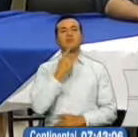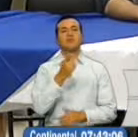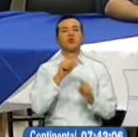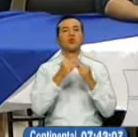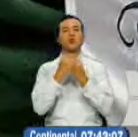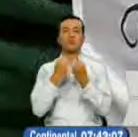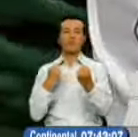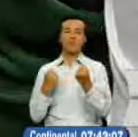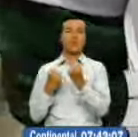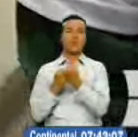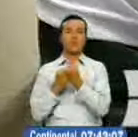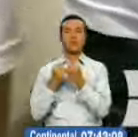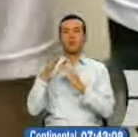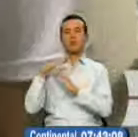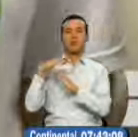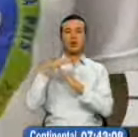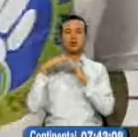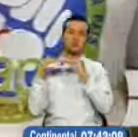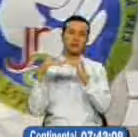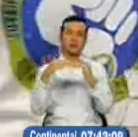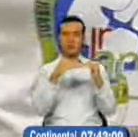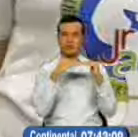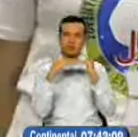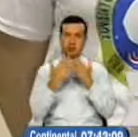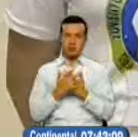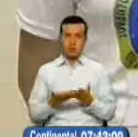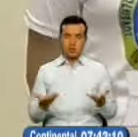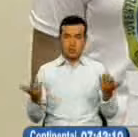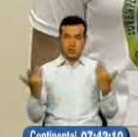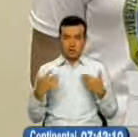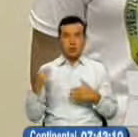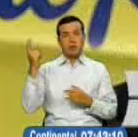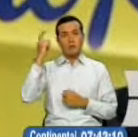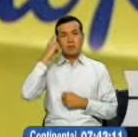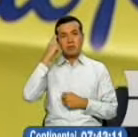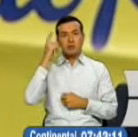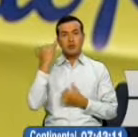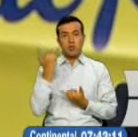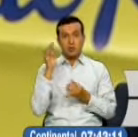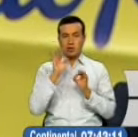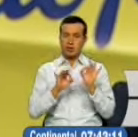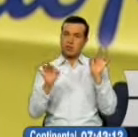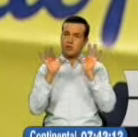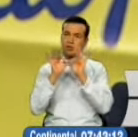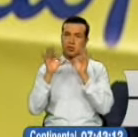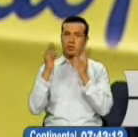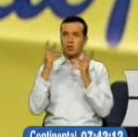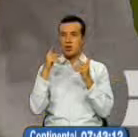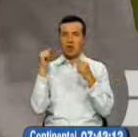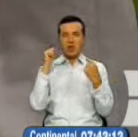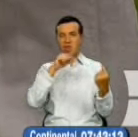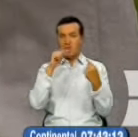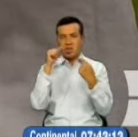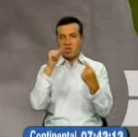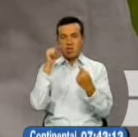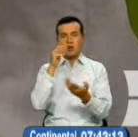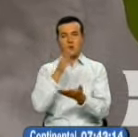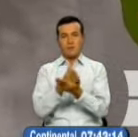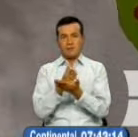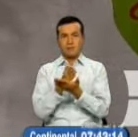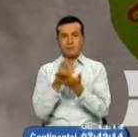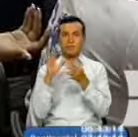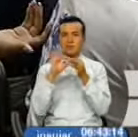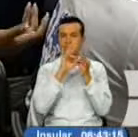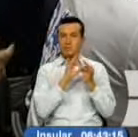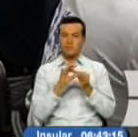como defensores de la paz y la democracia y en este sentido consideran que es el momento de superar las confrontaciones políticas y